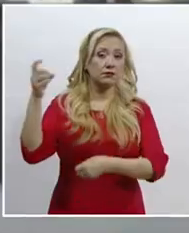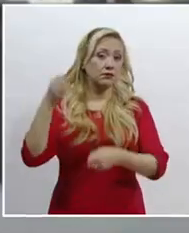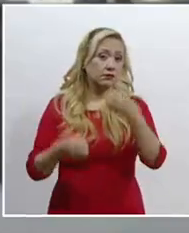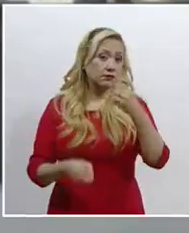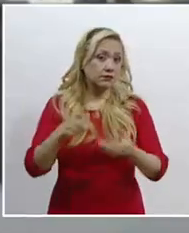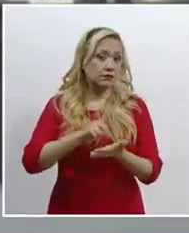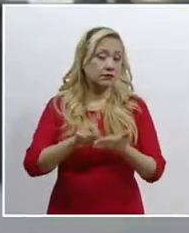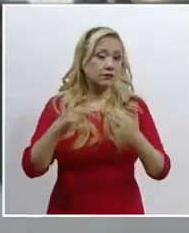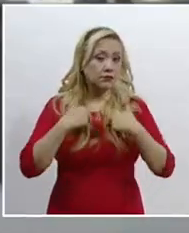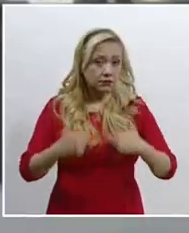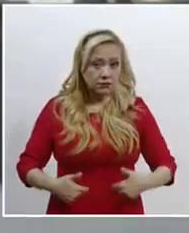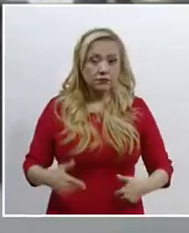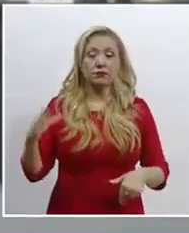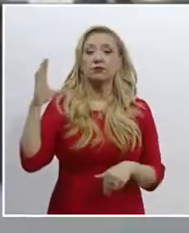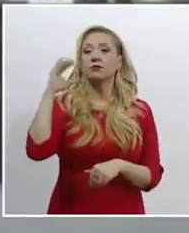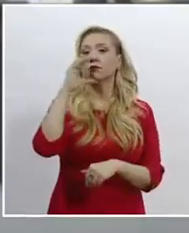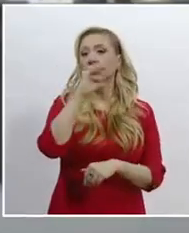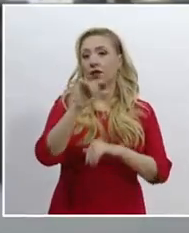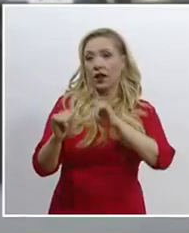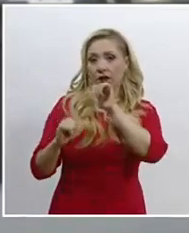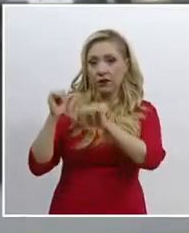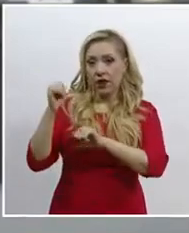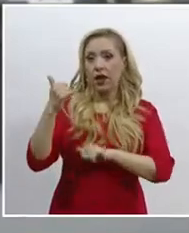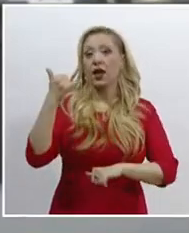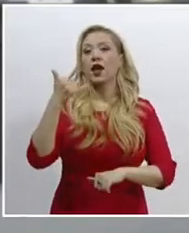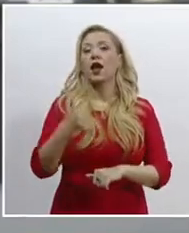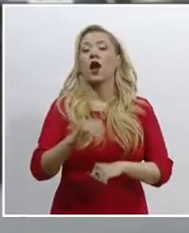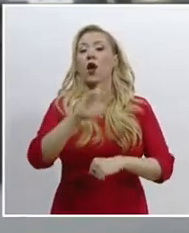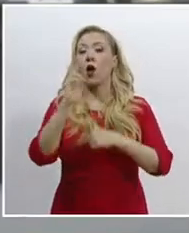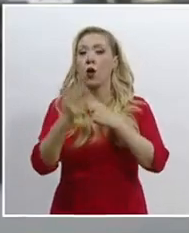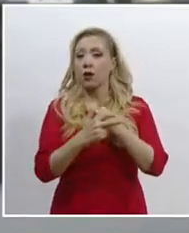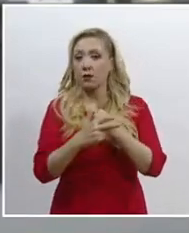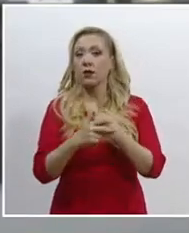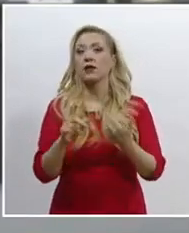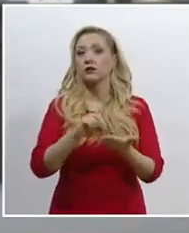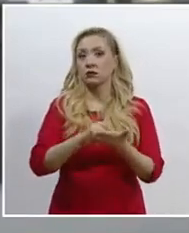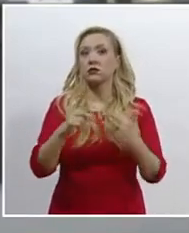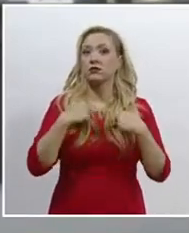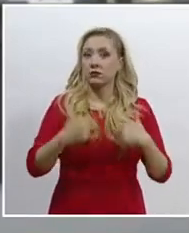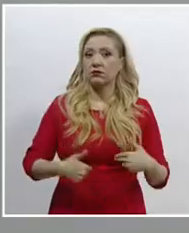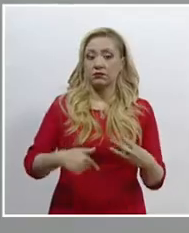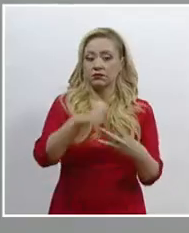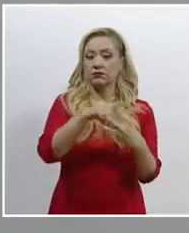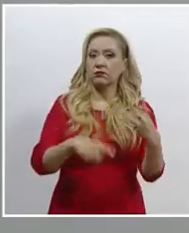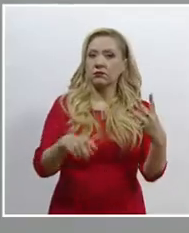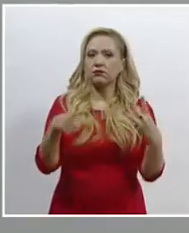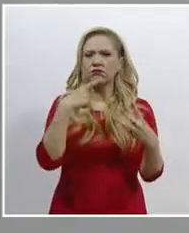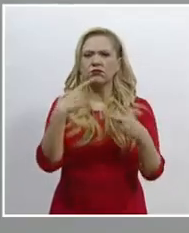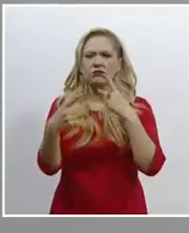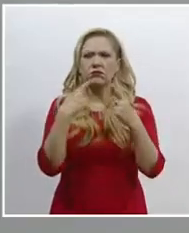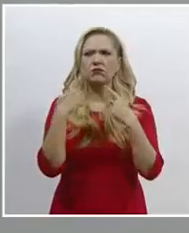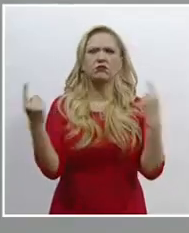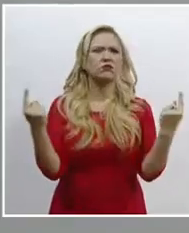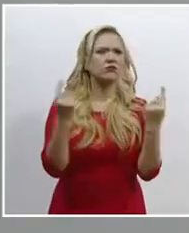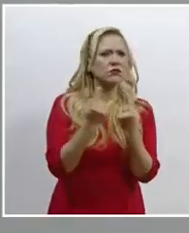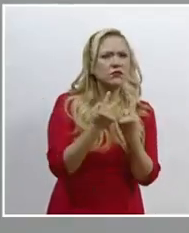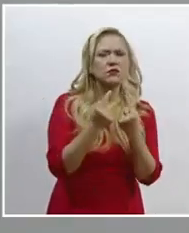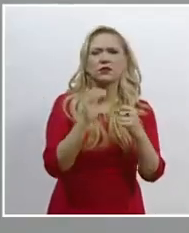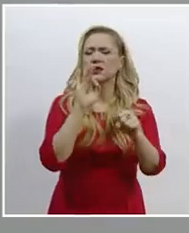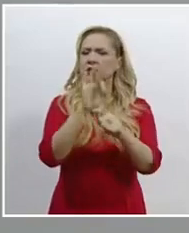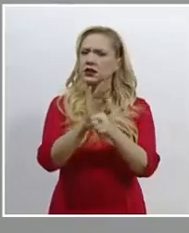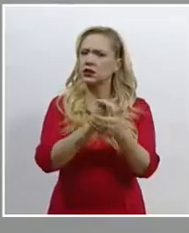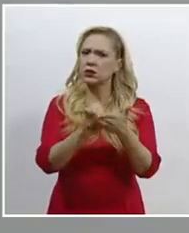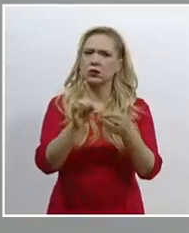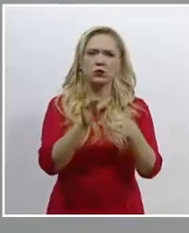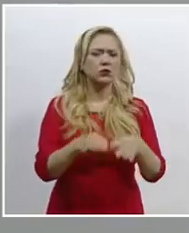Interamericana, la Corte Africana de Derechos Humanos y el Tribunal Europeo sostuvieron un encuentro cuyo objetivo fue fortalecer la protección de los